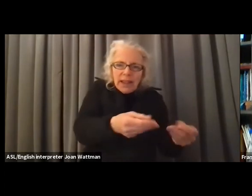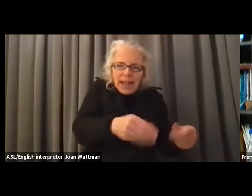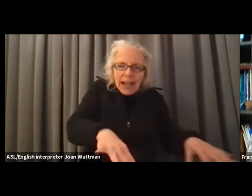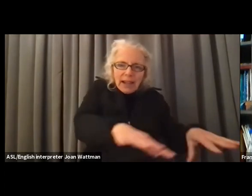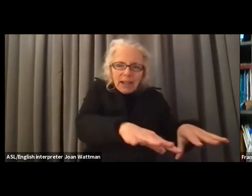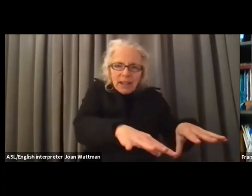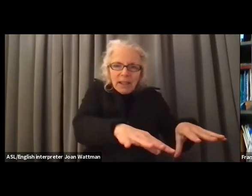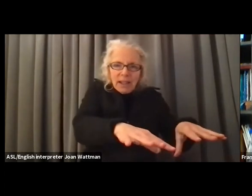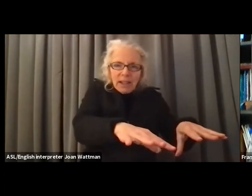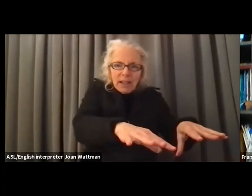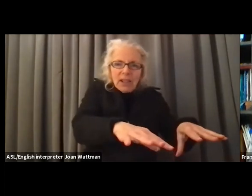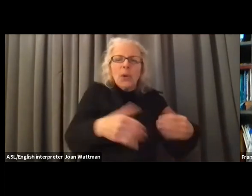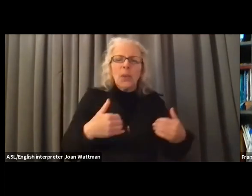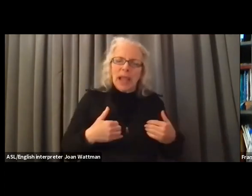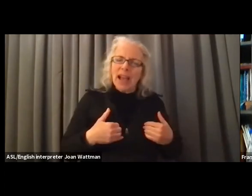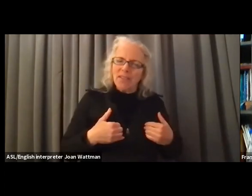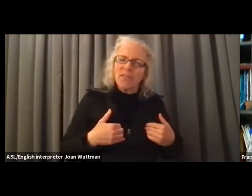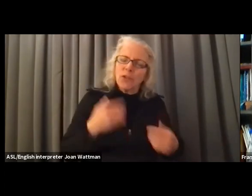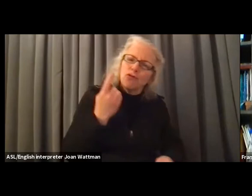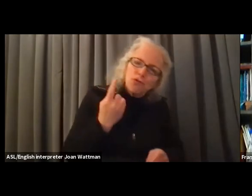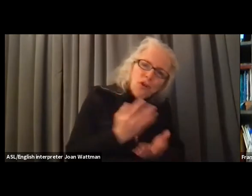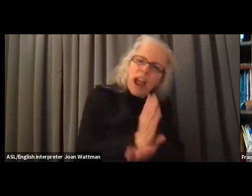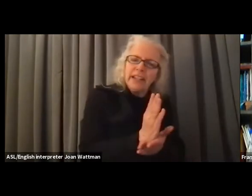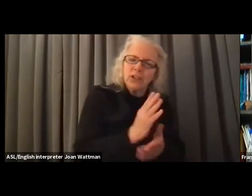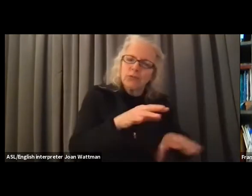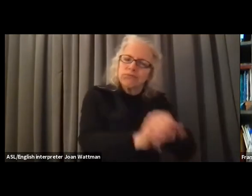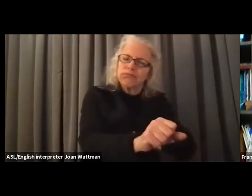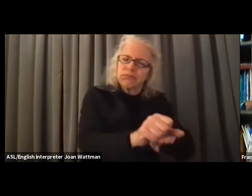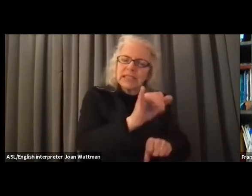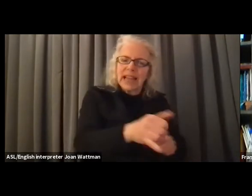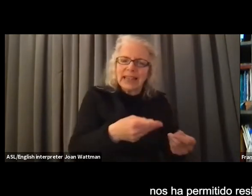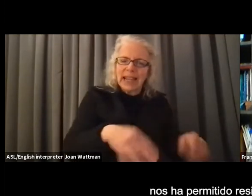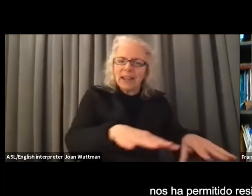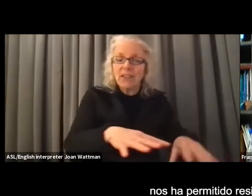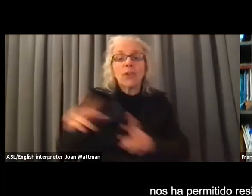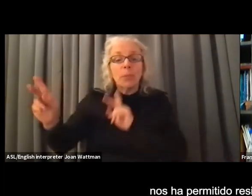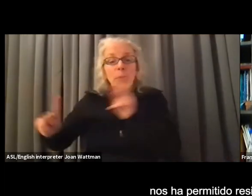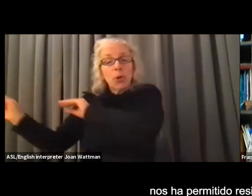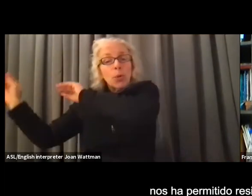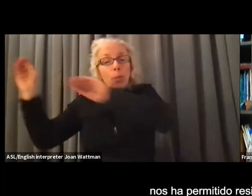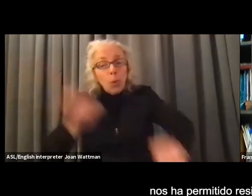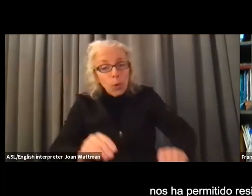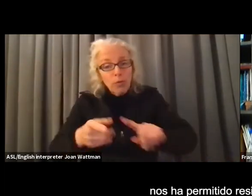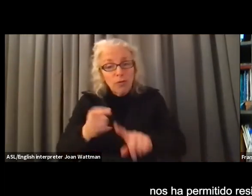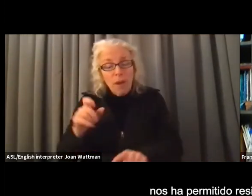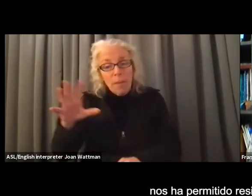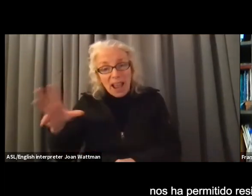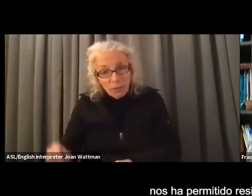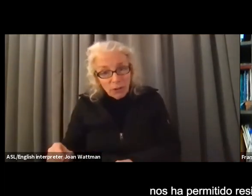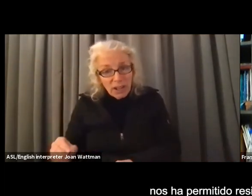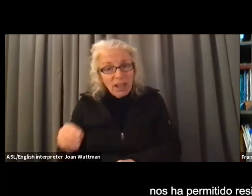la relación intrínseca con los pueblos indígenas nos ha permitido resistir a